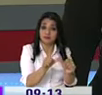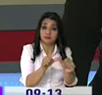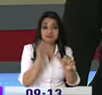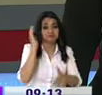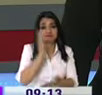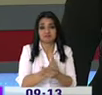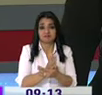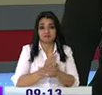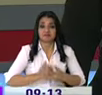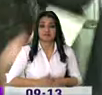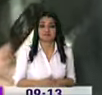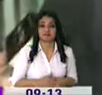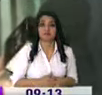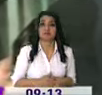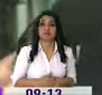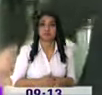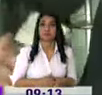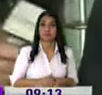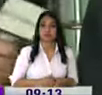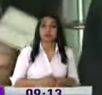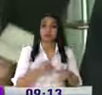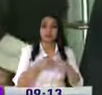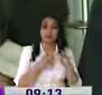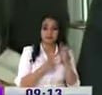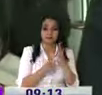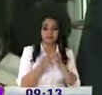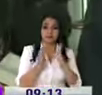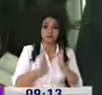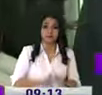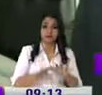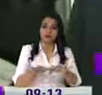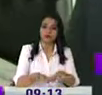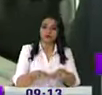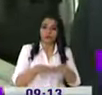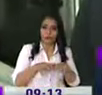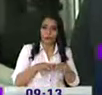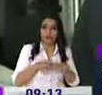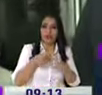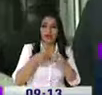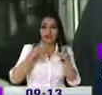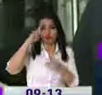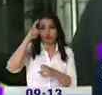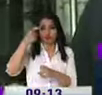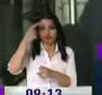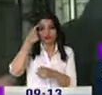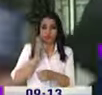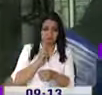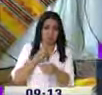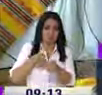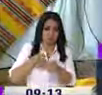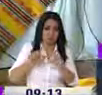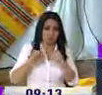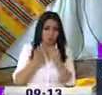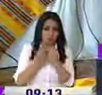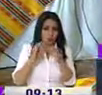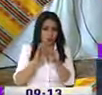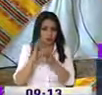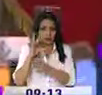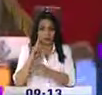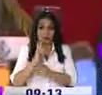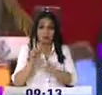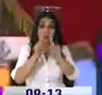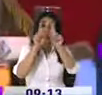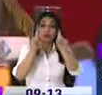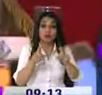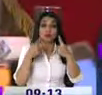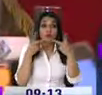la República. Para el exministro de Agricultura del anterior gobierno y quien es parte del movimiento gobiernista, la consulta popular